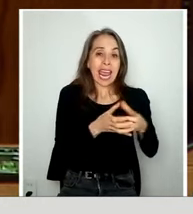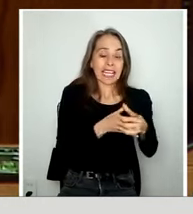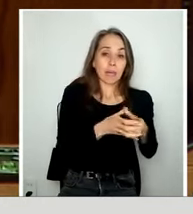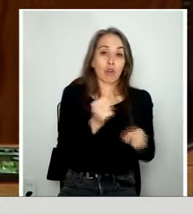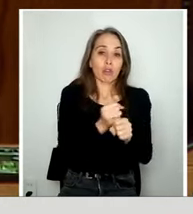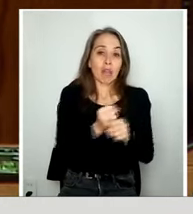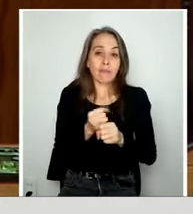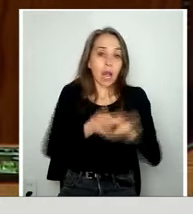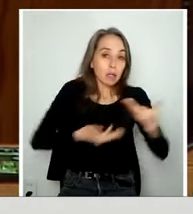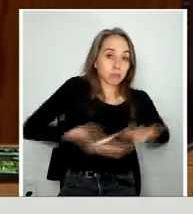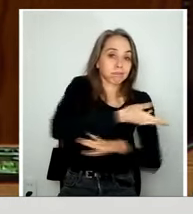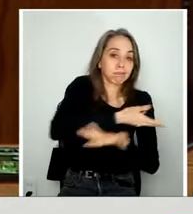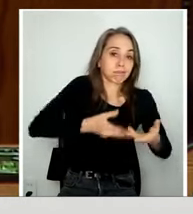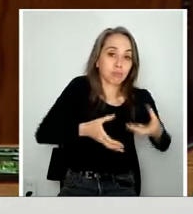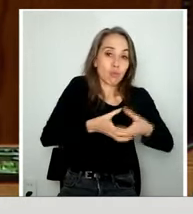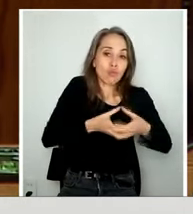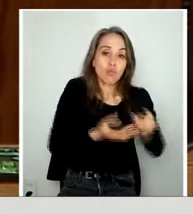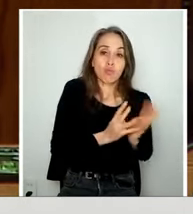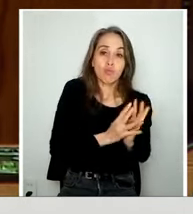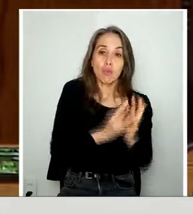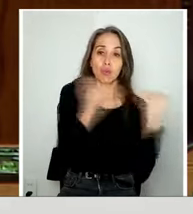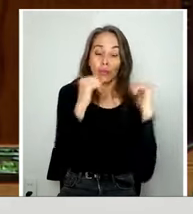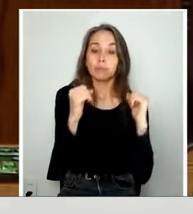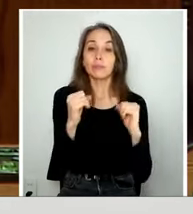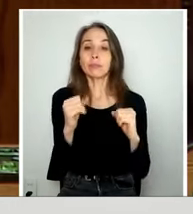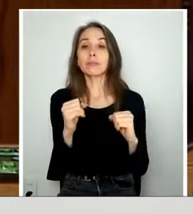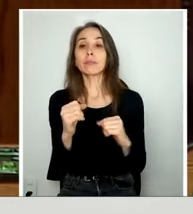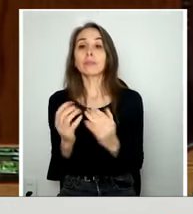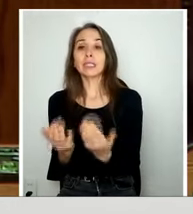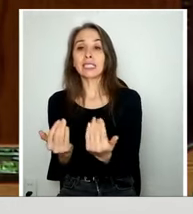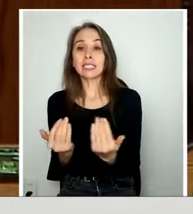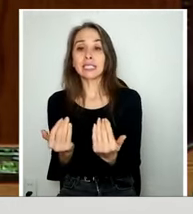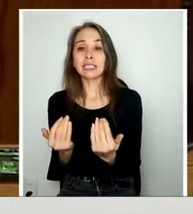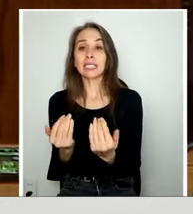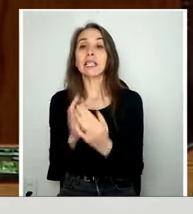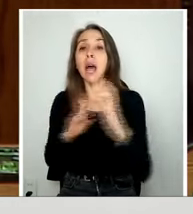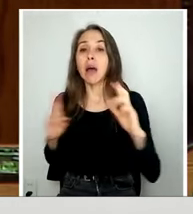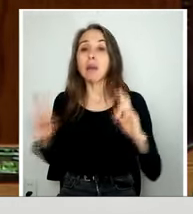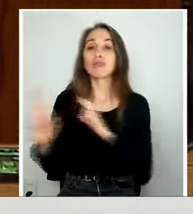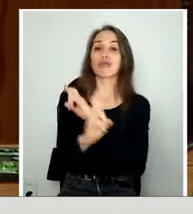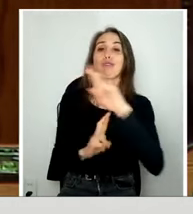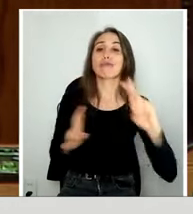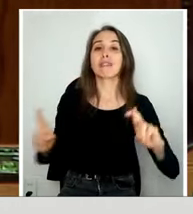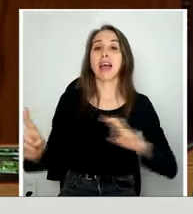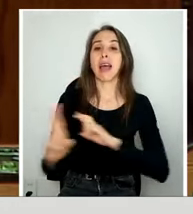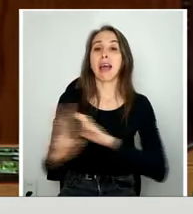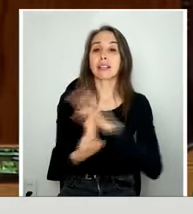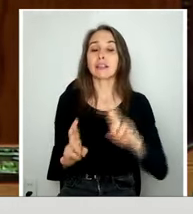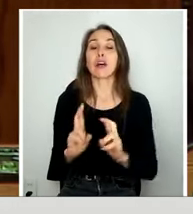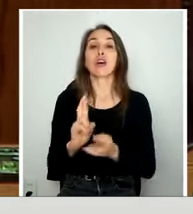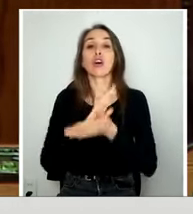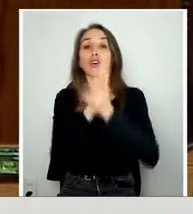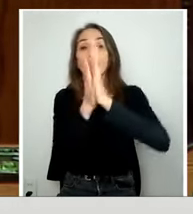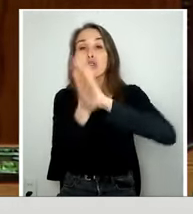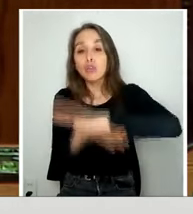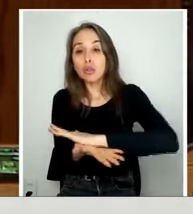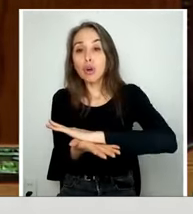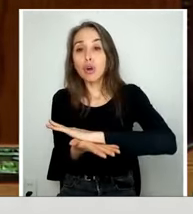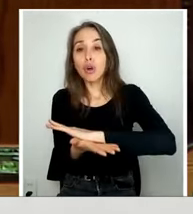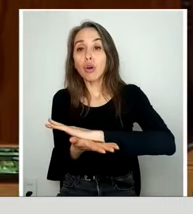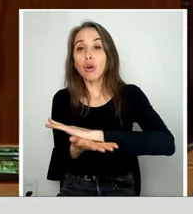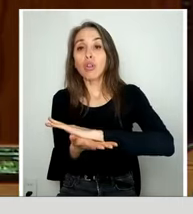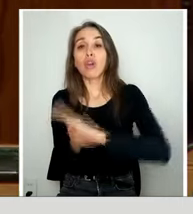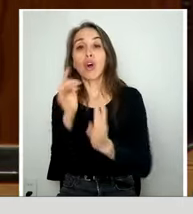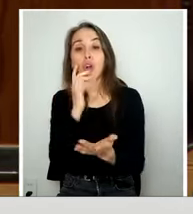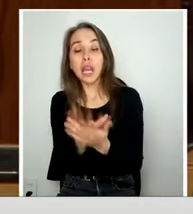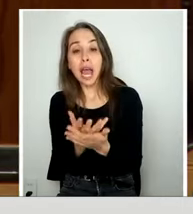adicionalmente A cuánto requerimos la socialización y por lo tanto todos los opciones que tenemos de que